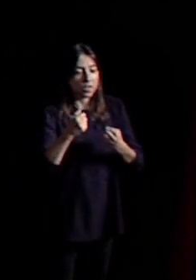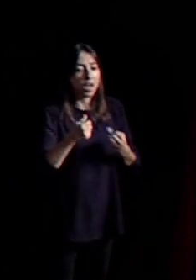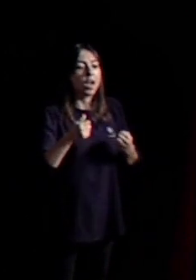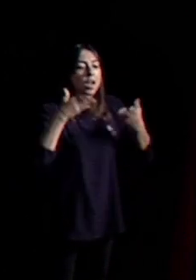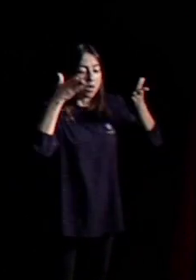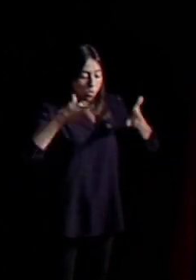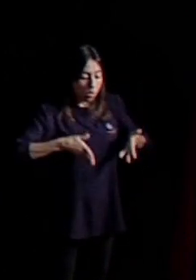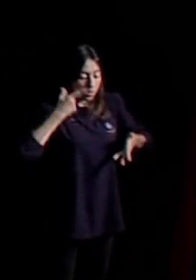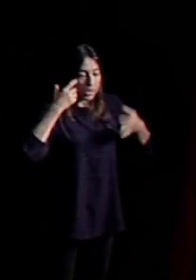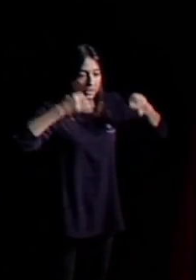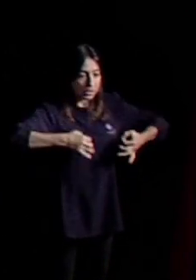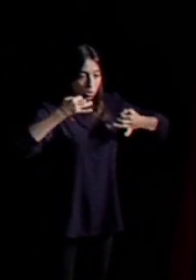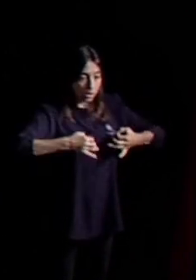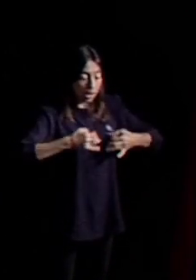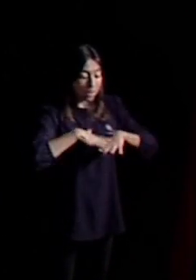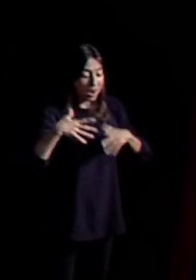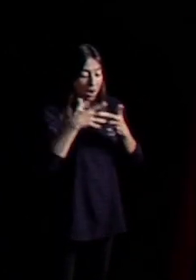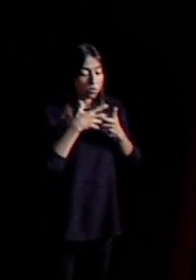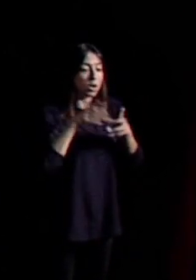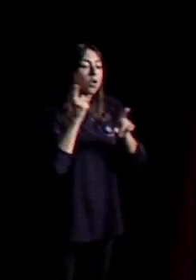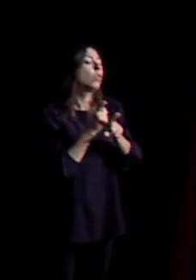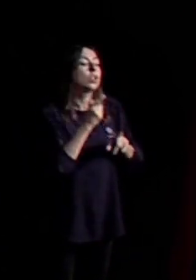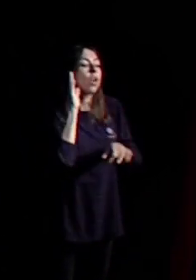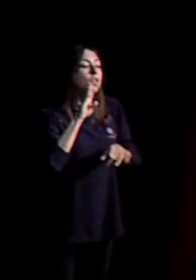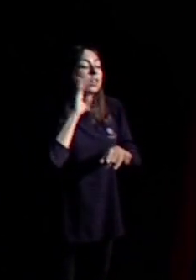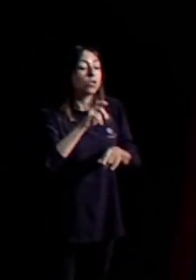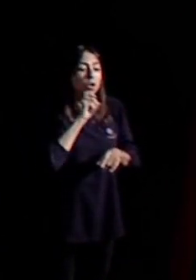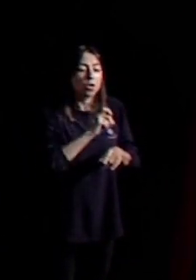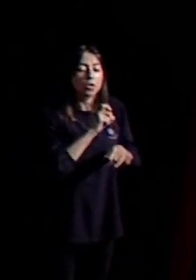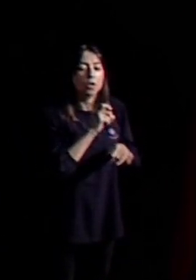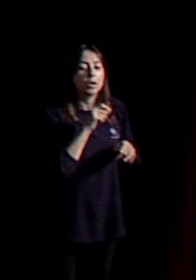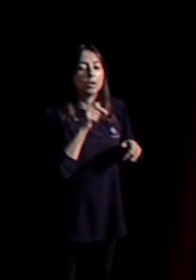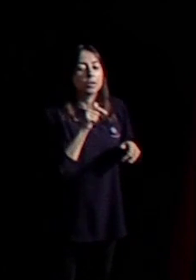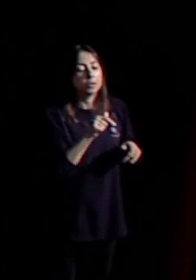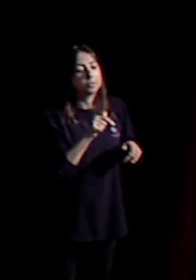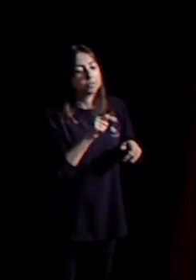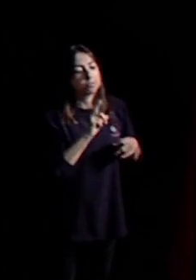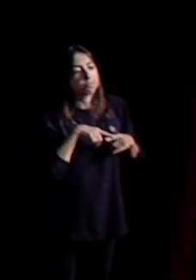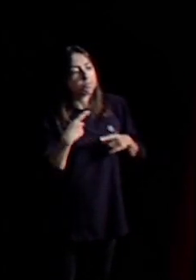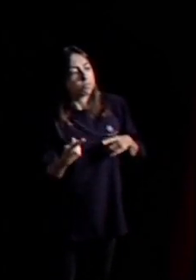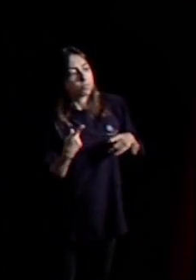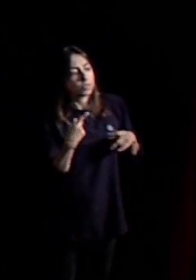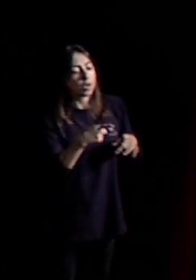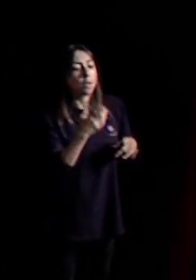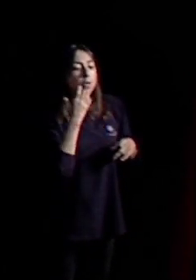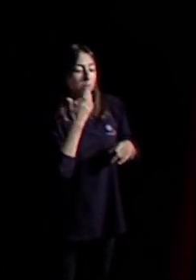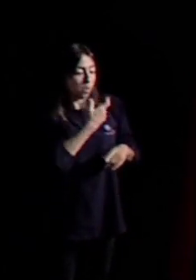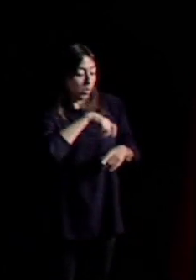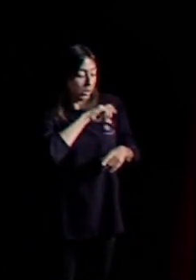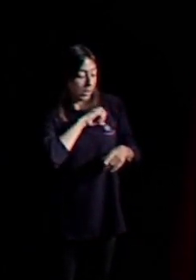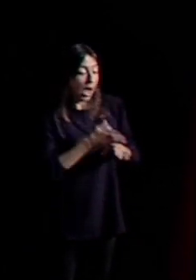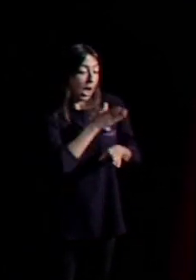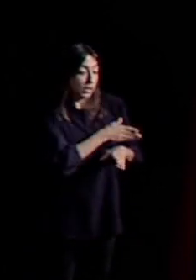para luchar contra los delitos de odio, pues nos llevan a un marco en el que policías que han sido